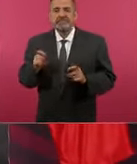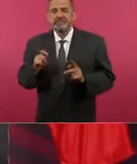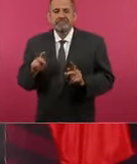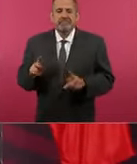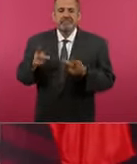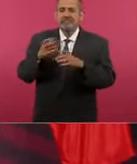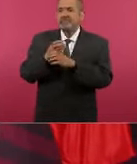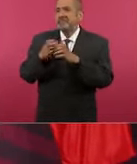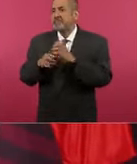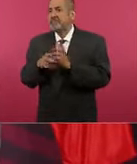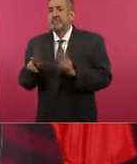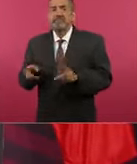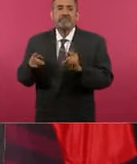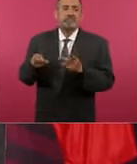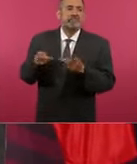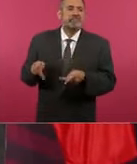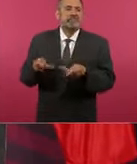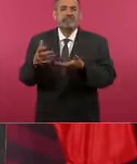equipos, aparatos?